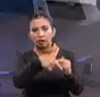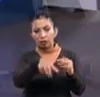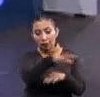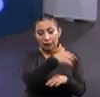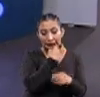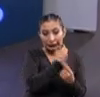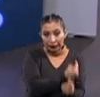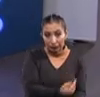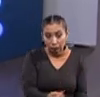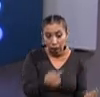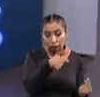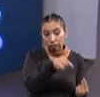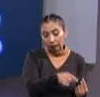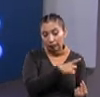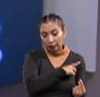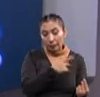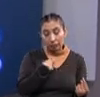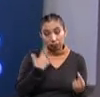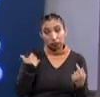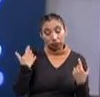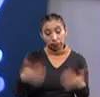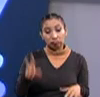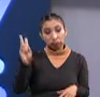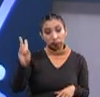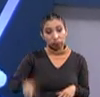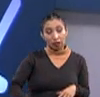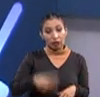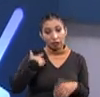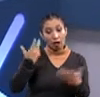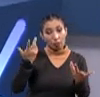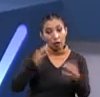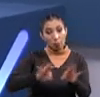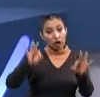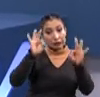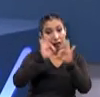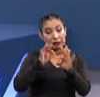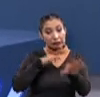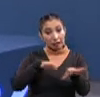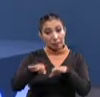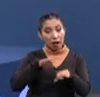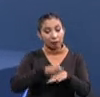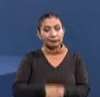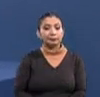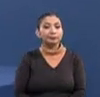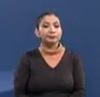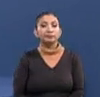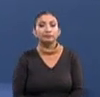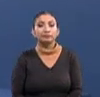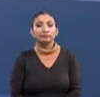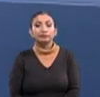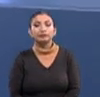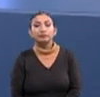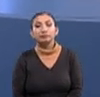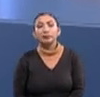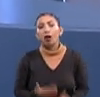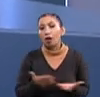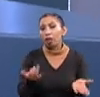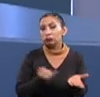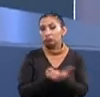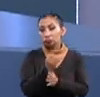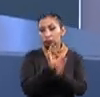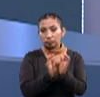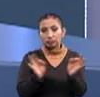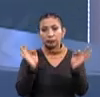con los niños, pues sí tienen una carga muy importante de trabajo, ¿no? Sí. Claro. Ahora, es